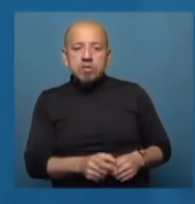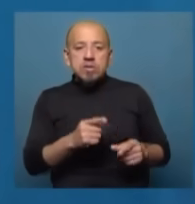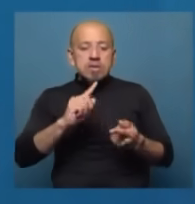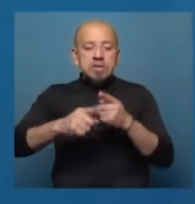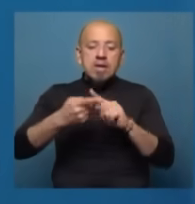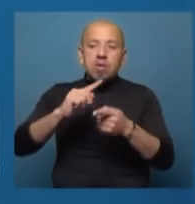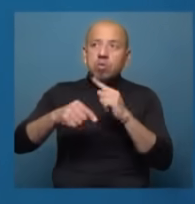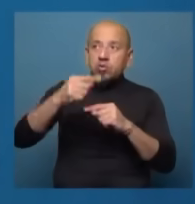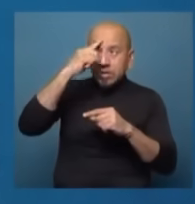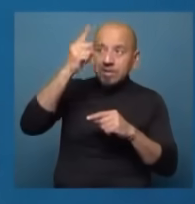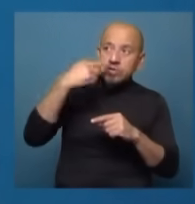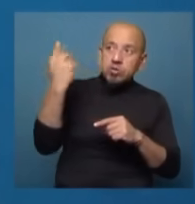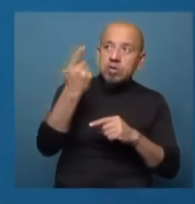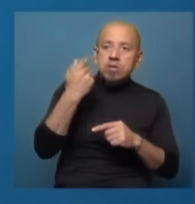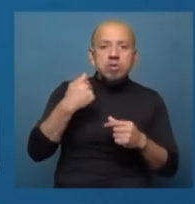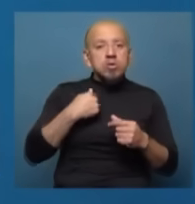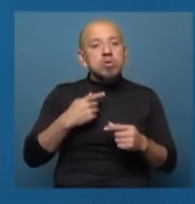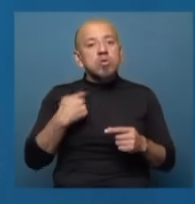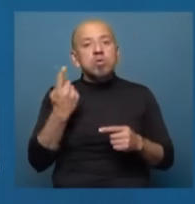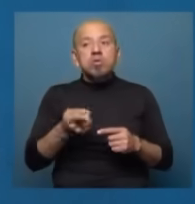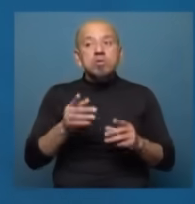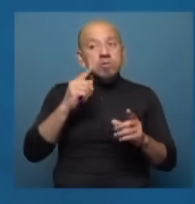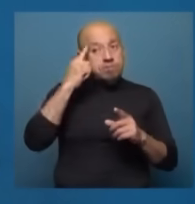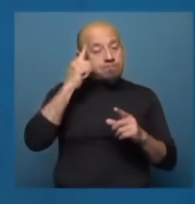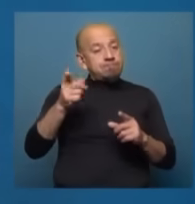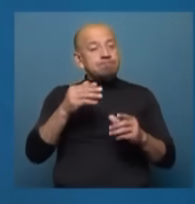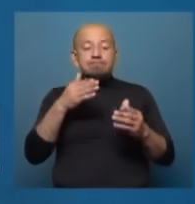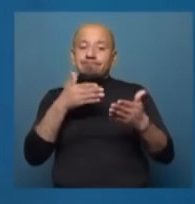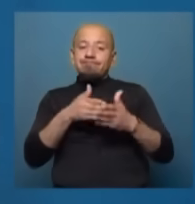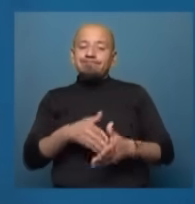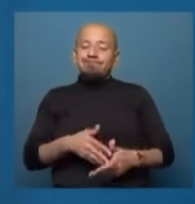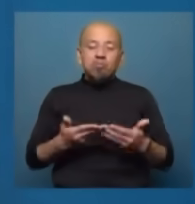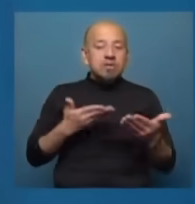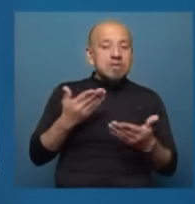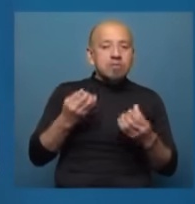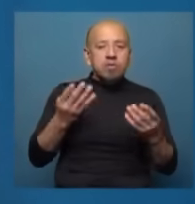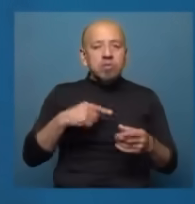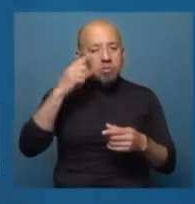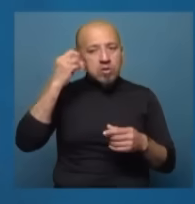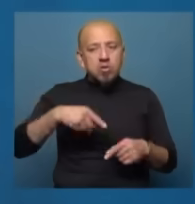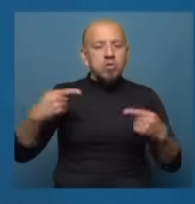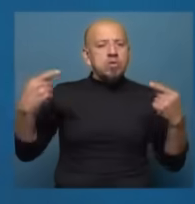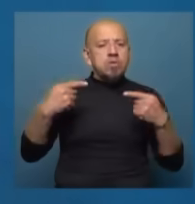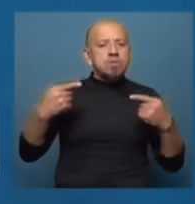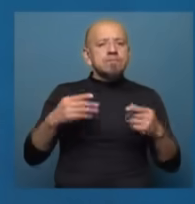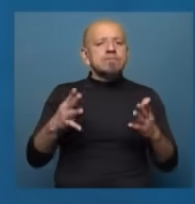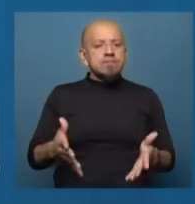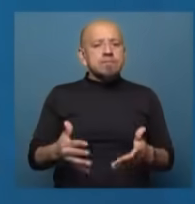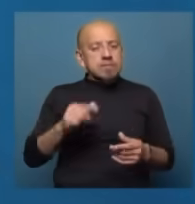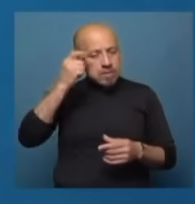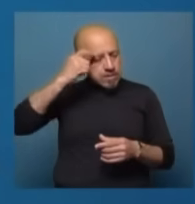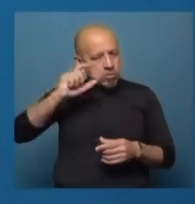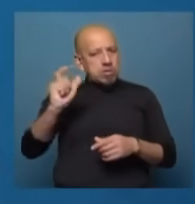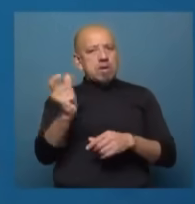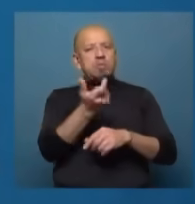internacionales y mientras que otros tienen miradas restrictivas bueno molesta pero molesta porque también cuestan los cambios de paradigma por